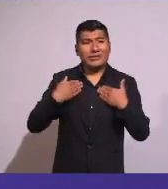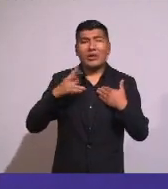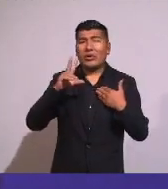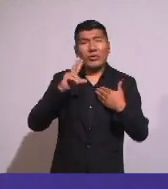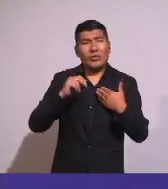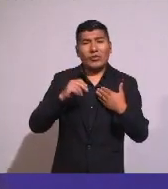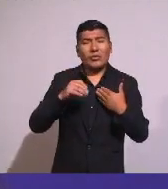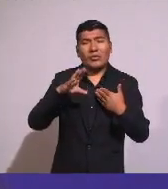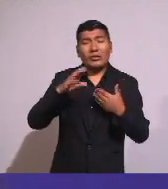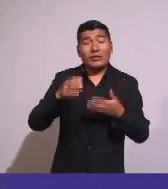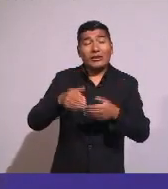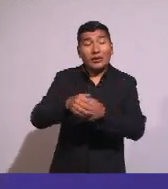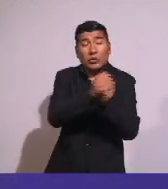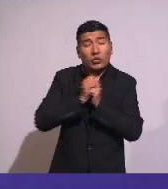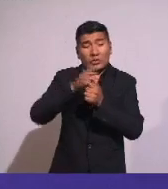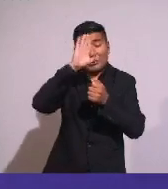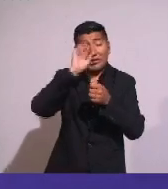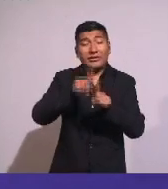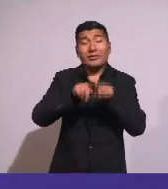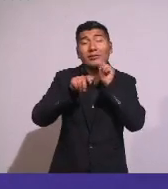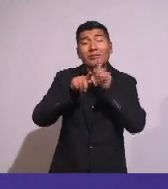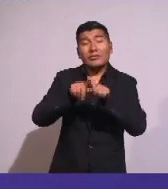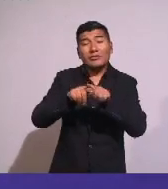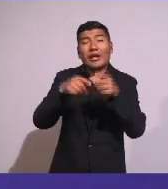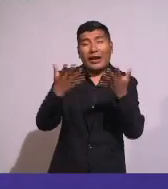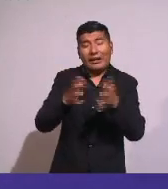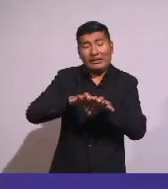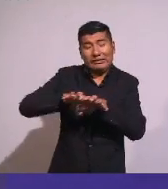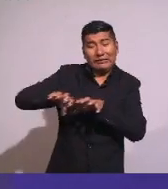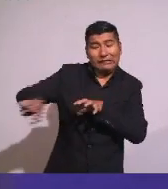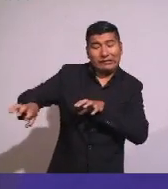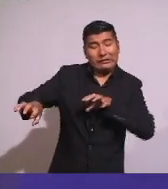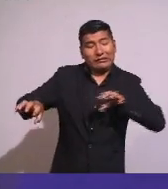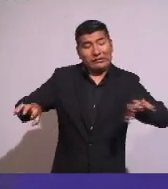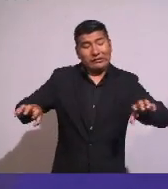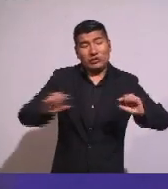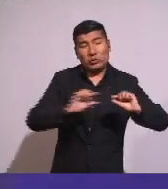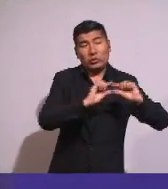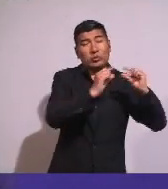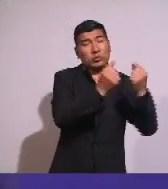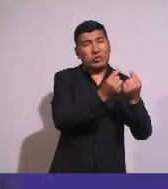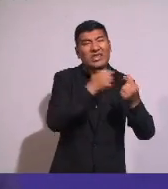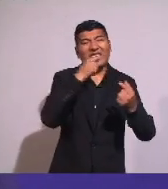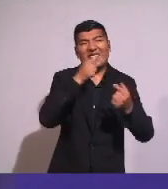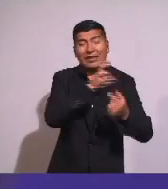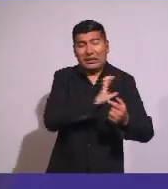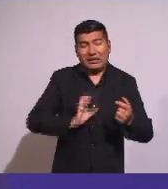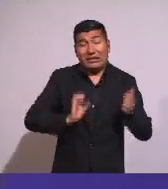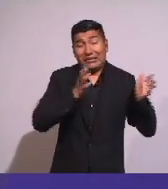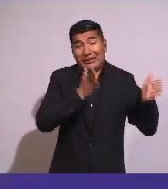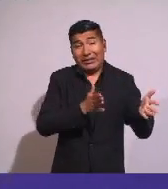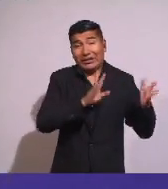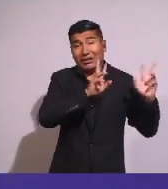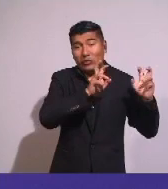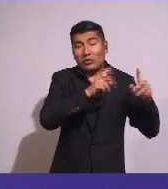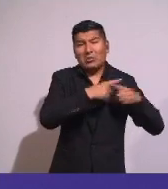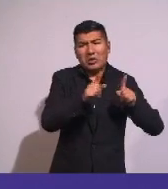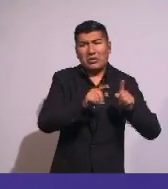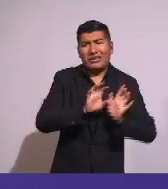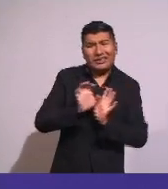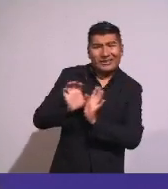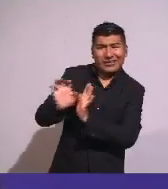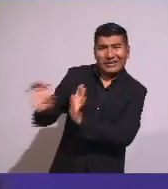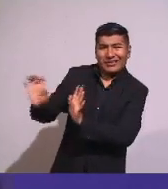nos hace hermanos que mantiene las divisiones nos decimos cristianos pero mantenemos las divisiones